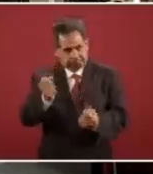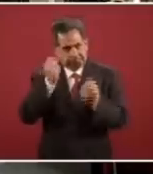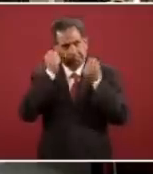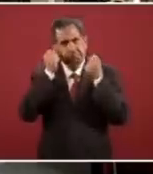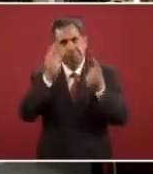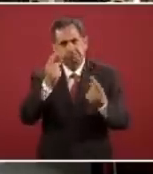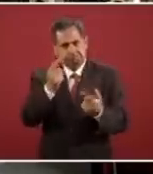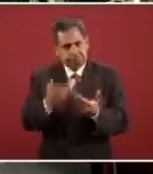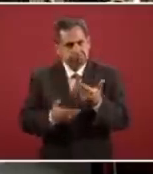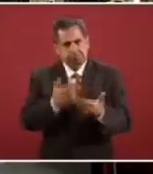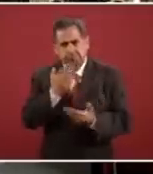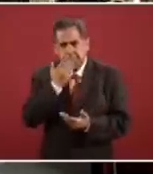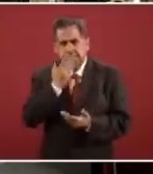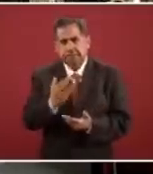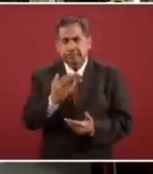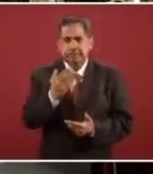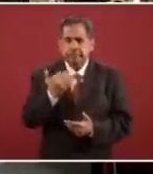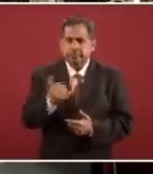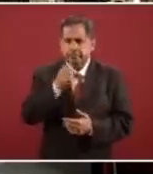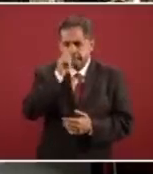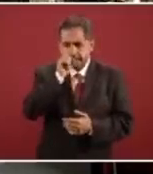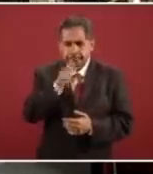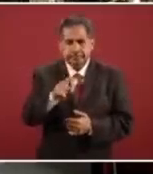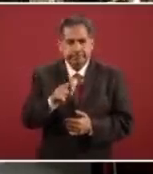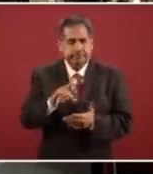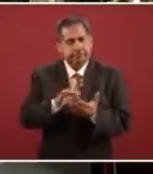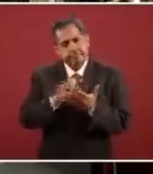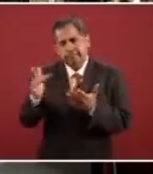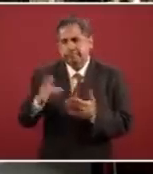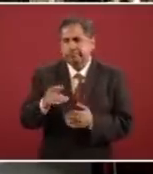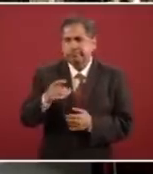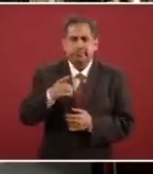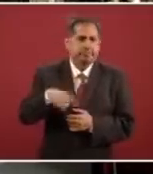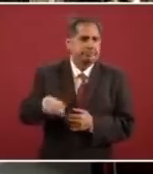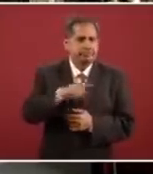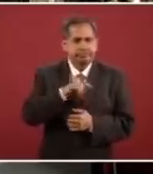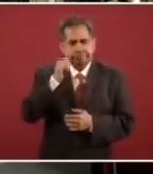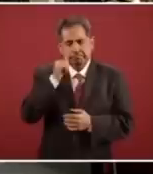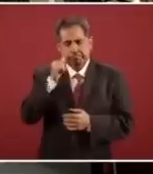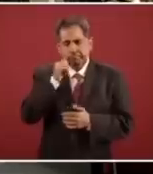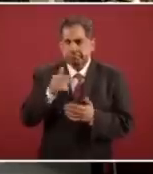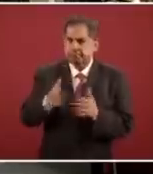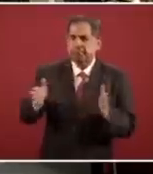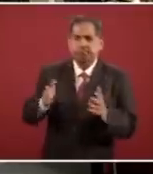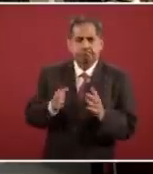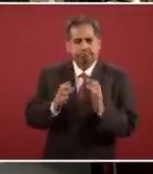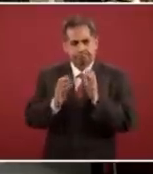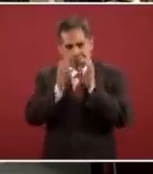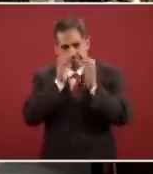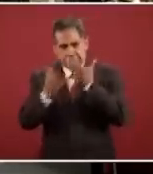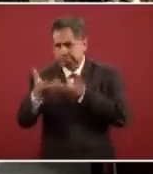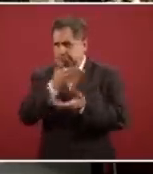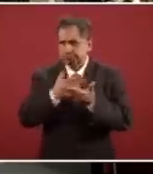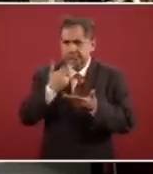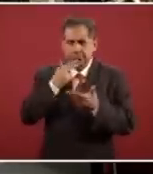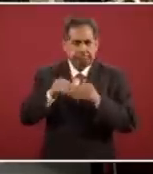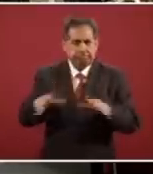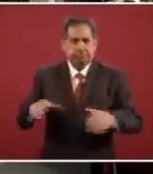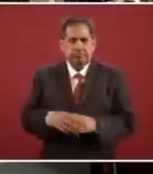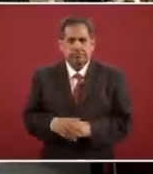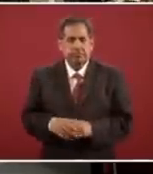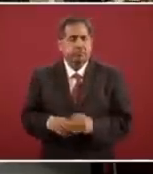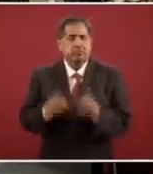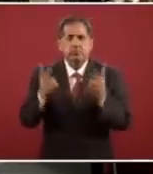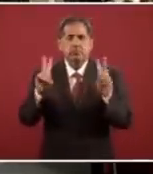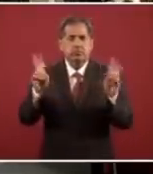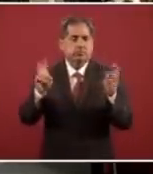logros y agradecer esta apertura que tanto bien nos hace como país y a los medios. Son dos